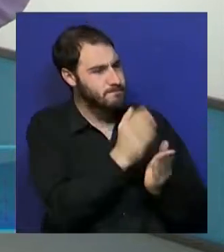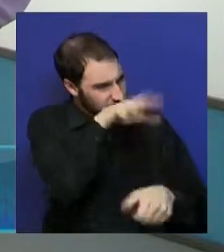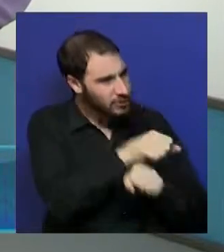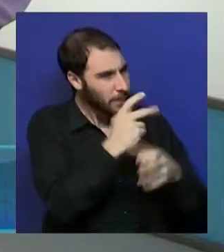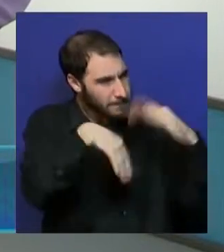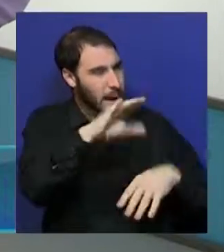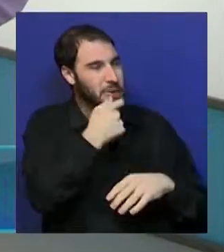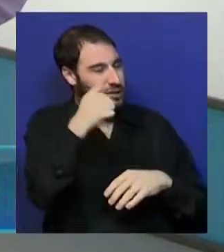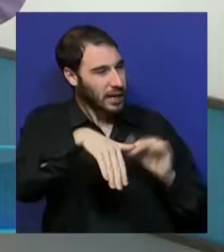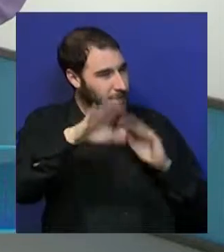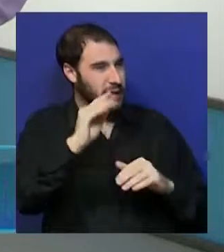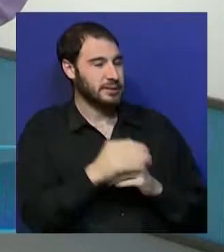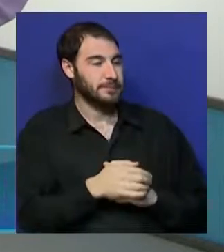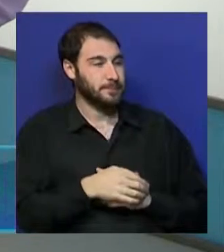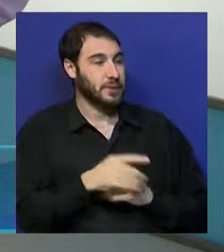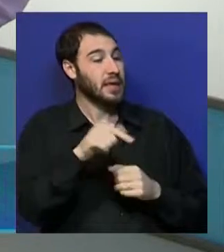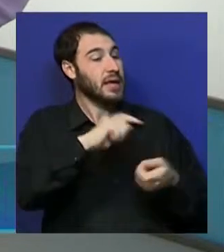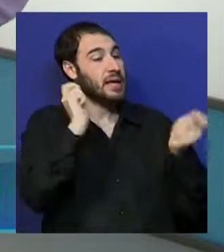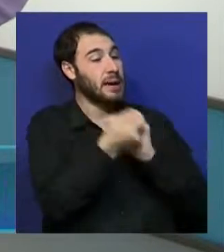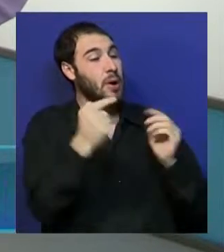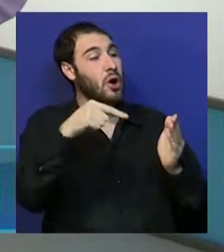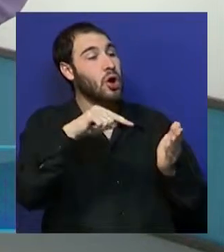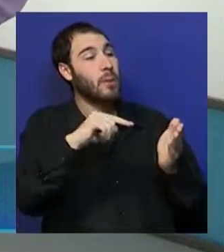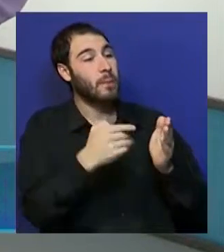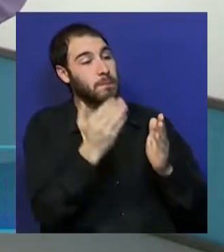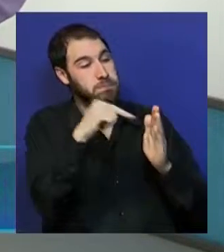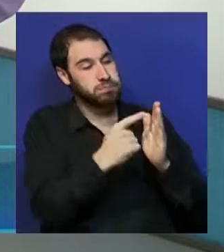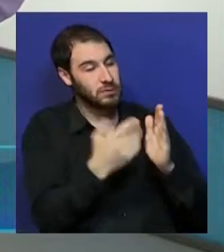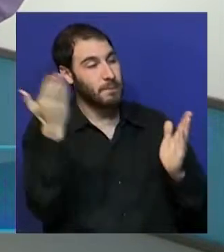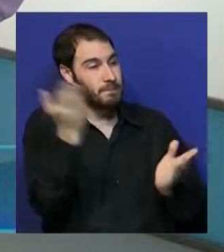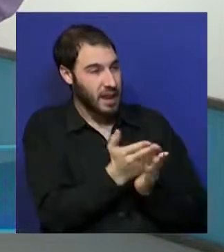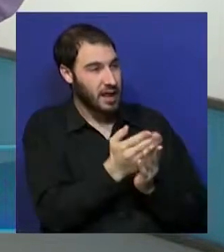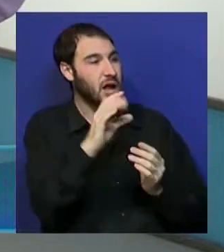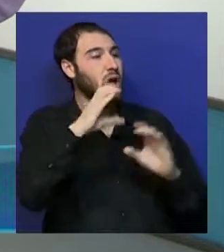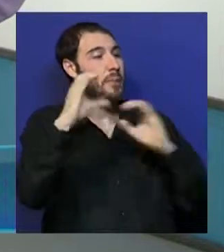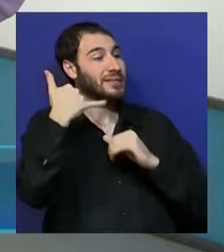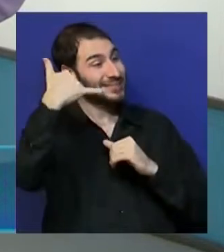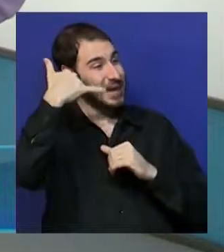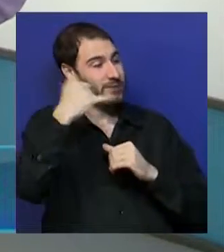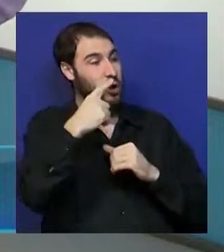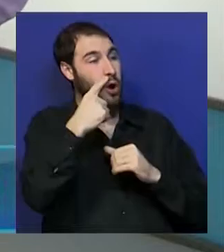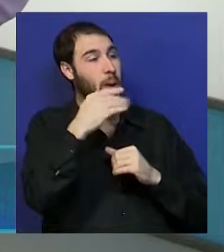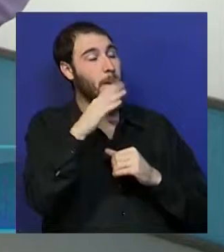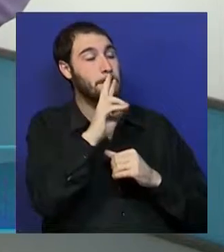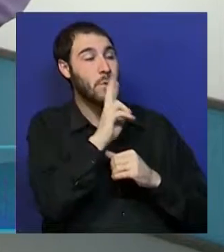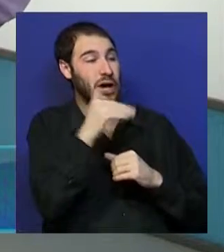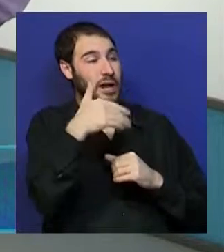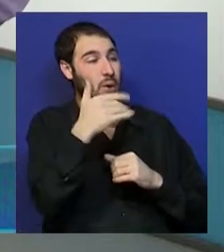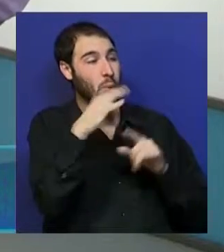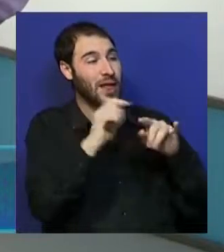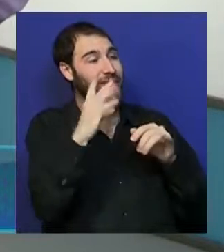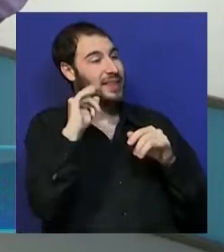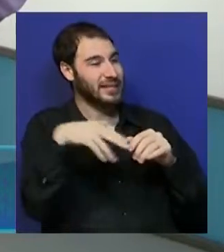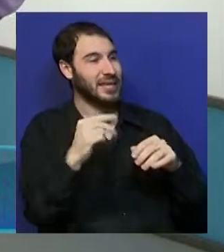preventivas en la provincia de Mendoza. Busca modificar el Código Procesal Penal. Y estamos en comunicación telefónica con María José Ubaldini, senadora